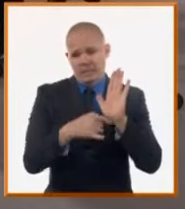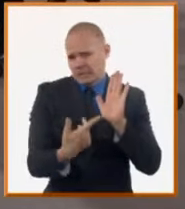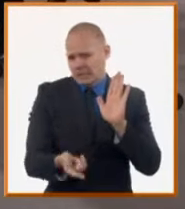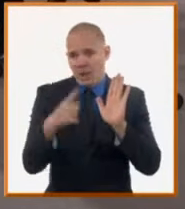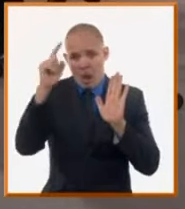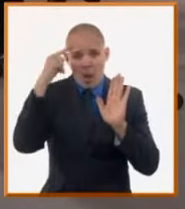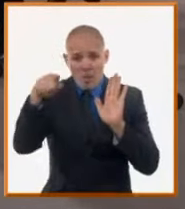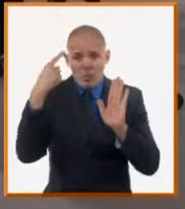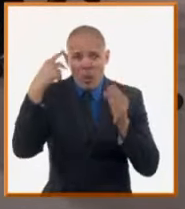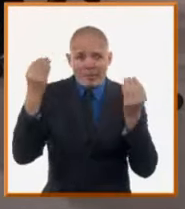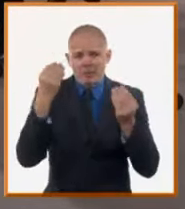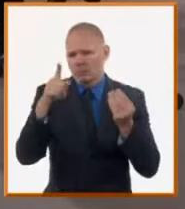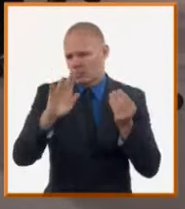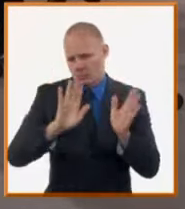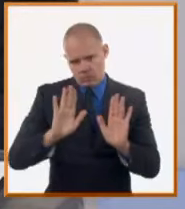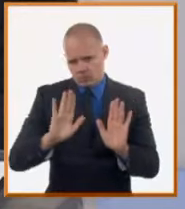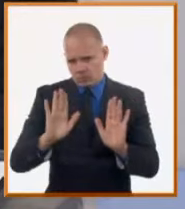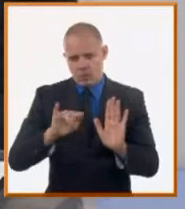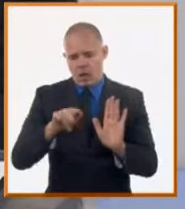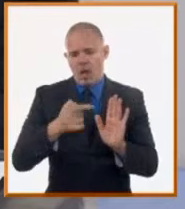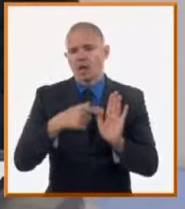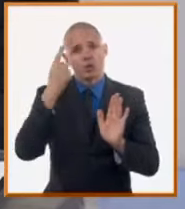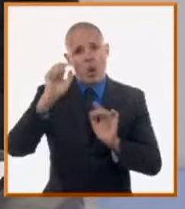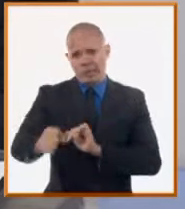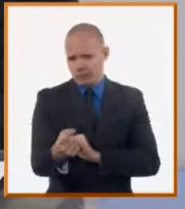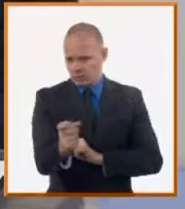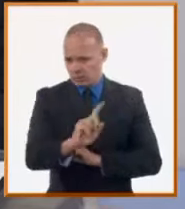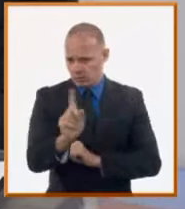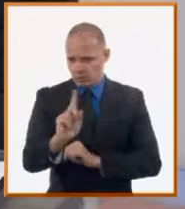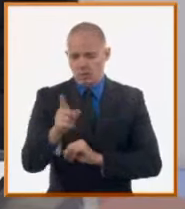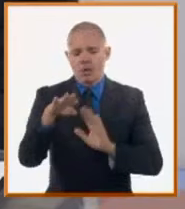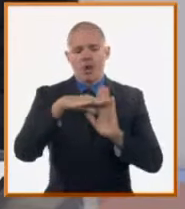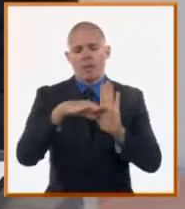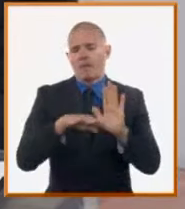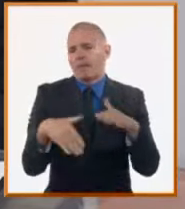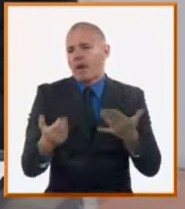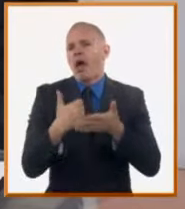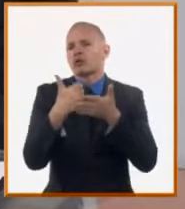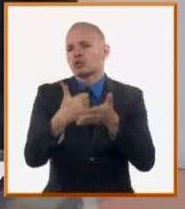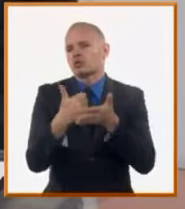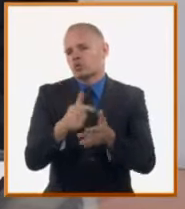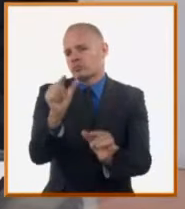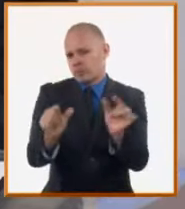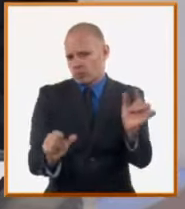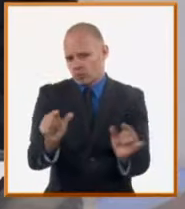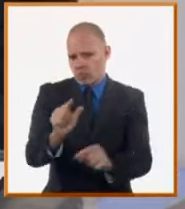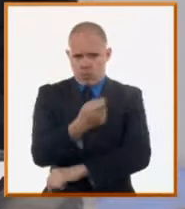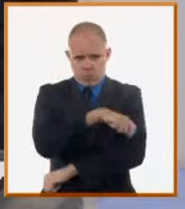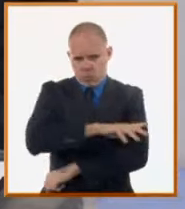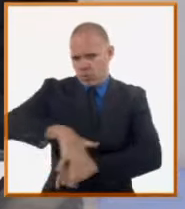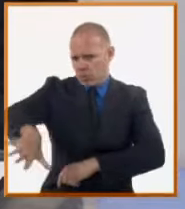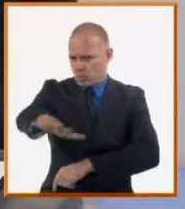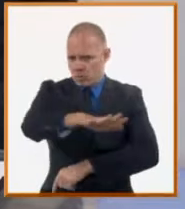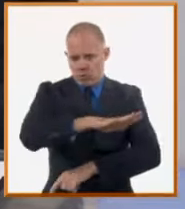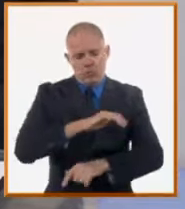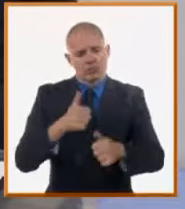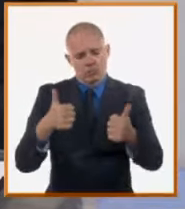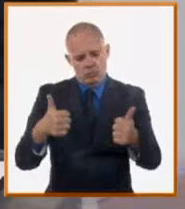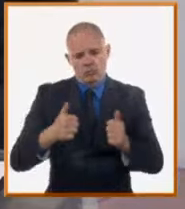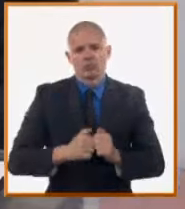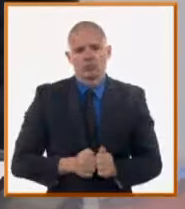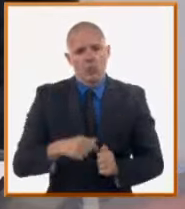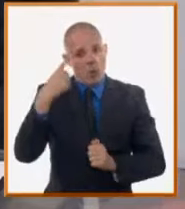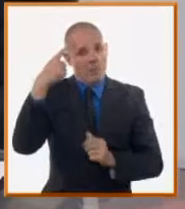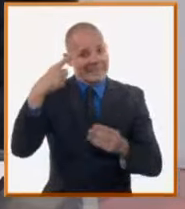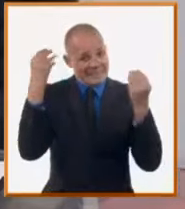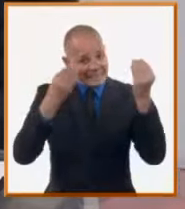economía y y en consecuencia o como prioridad están beneficiando también a nuestra a nuestra población y para eso